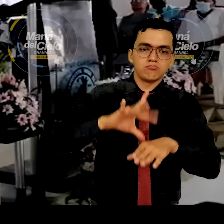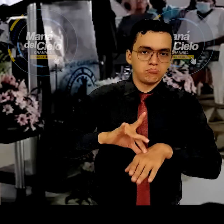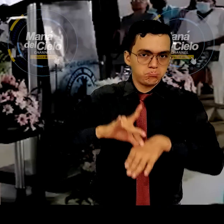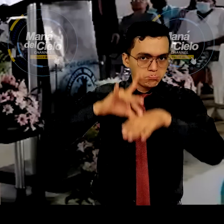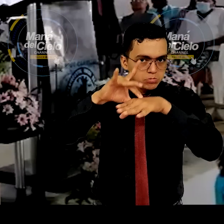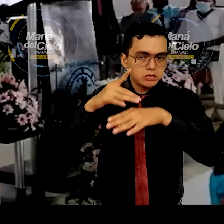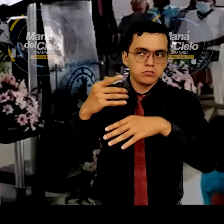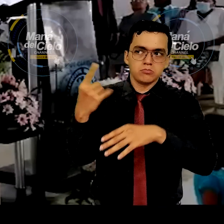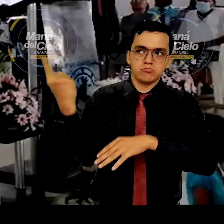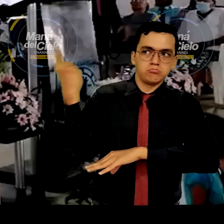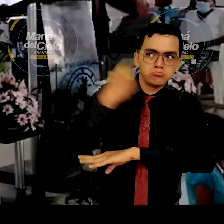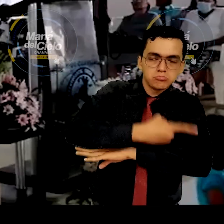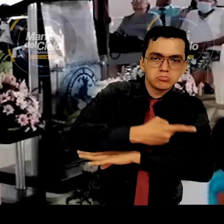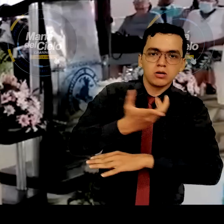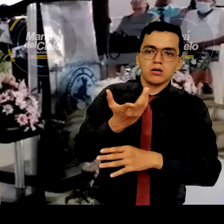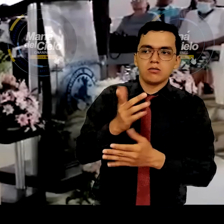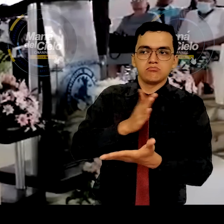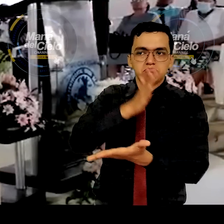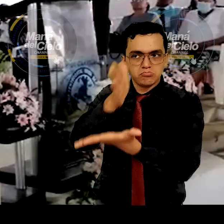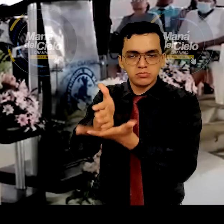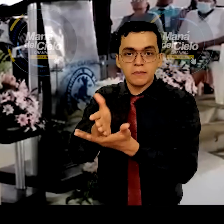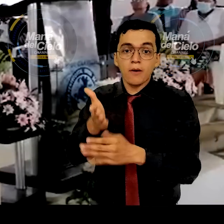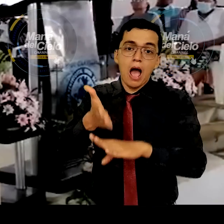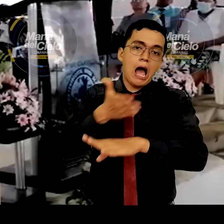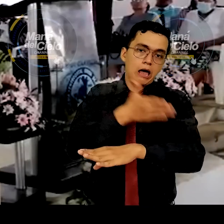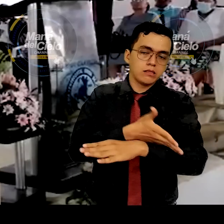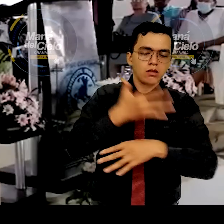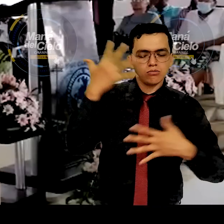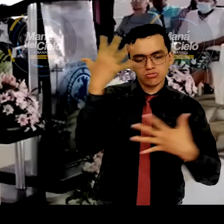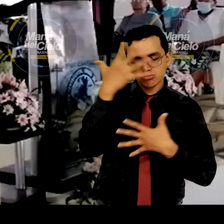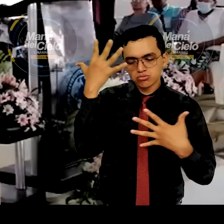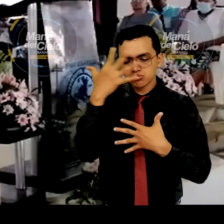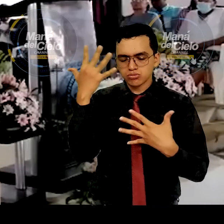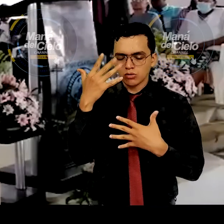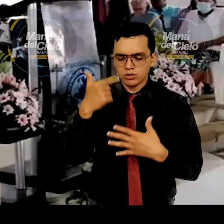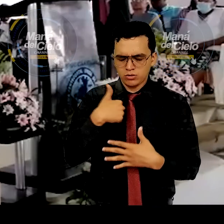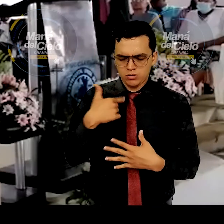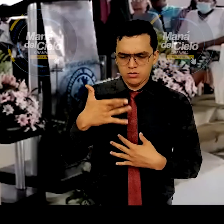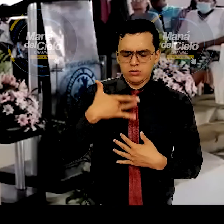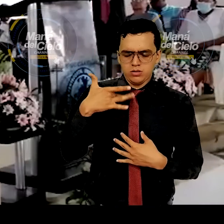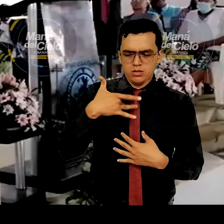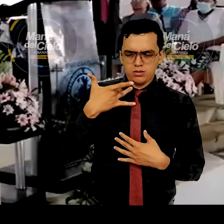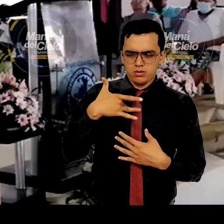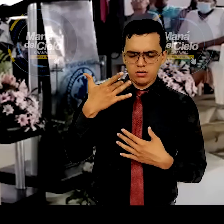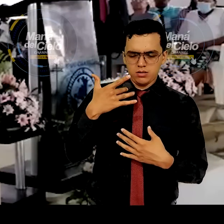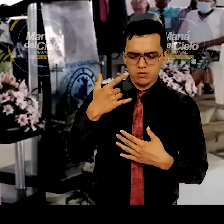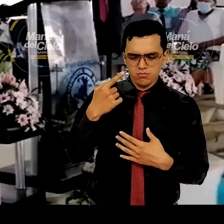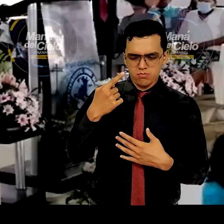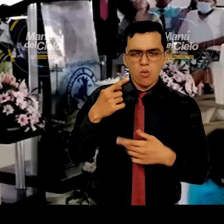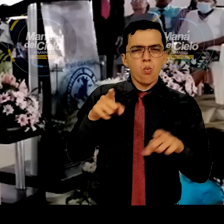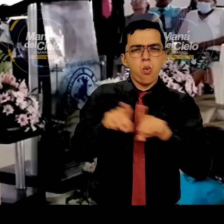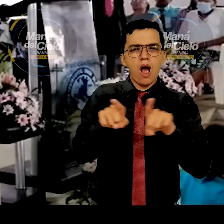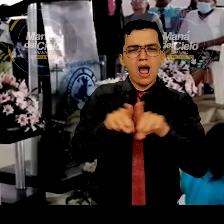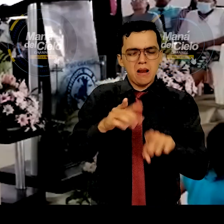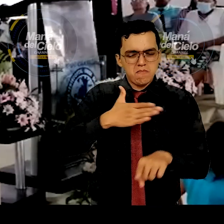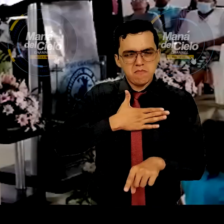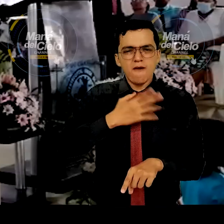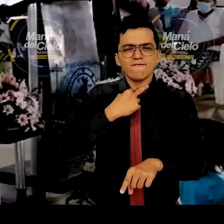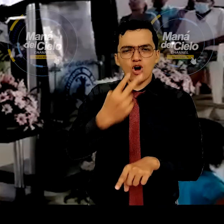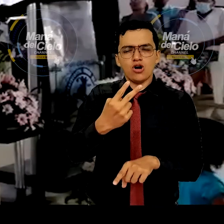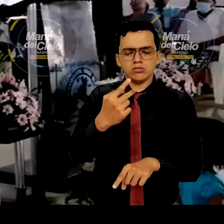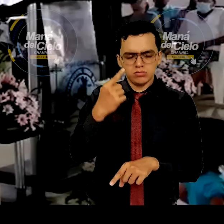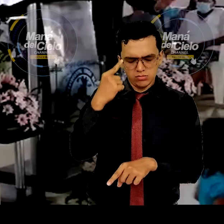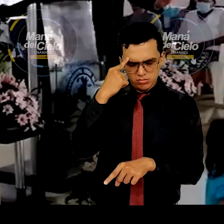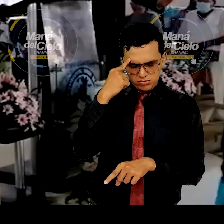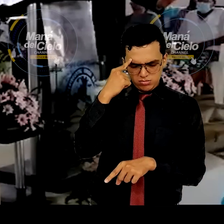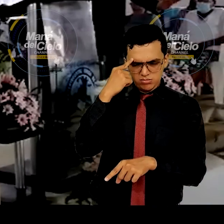una grabación. Y yo oía mi voz gritando, rompe el círculo, porque yo decía, sí, estaba predicando. Y de